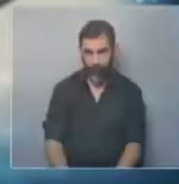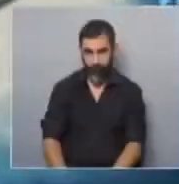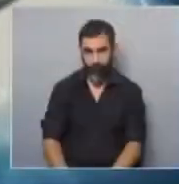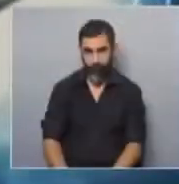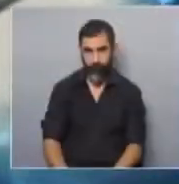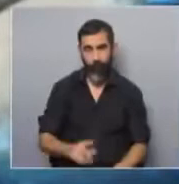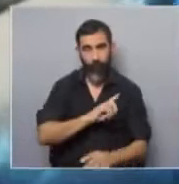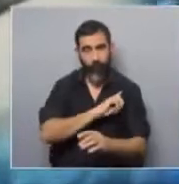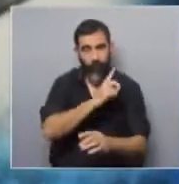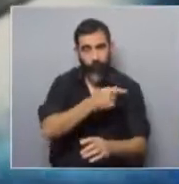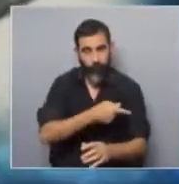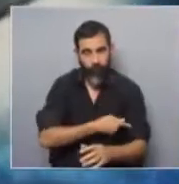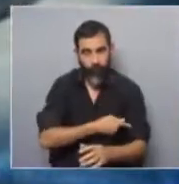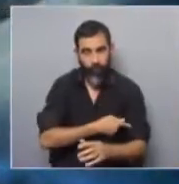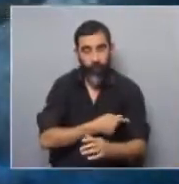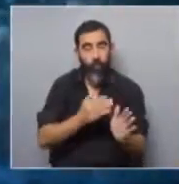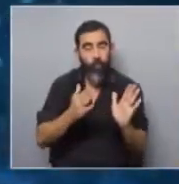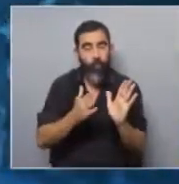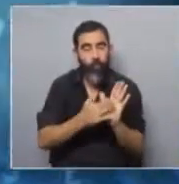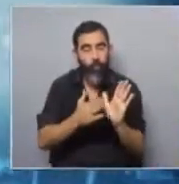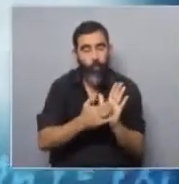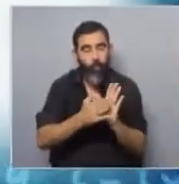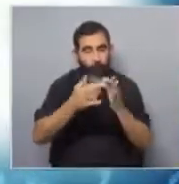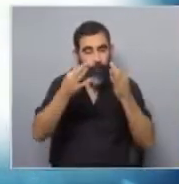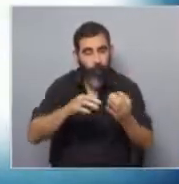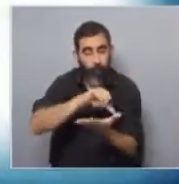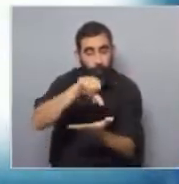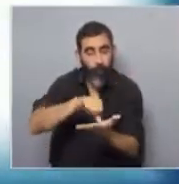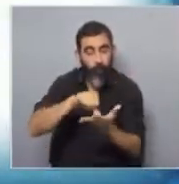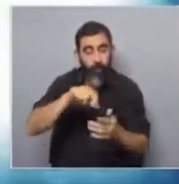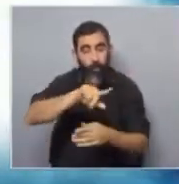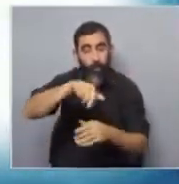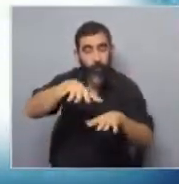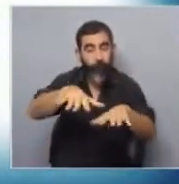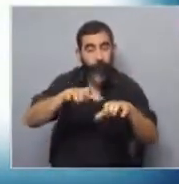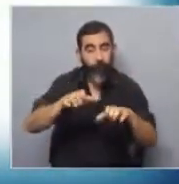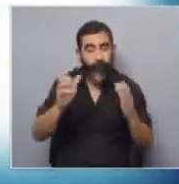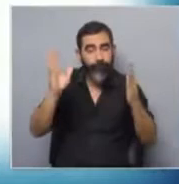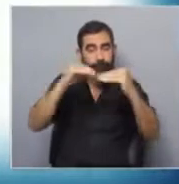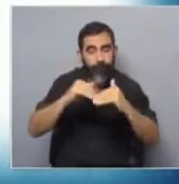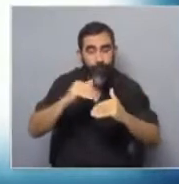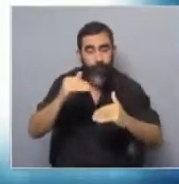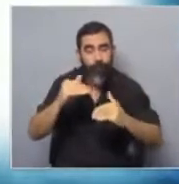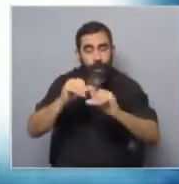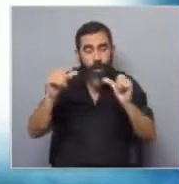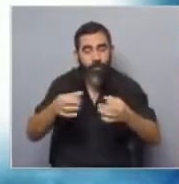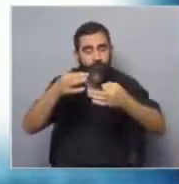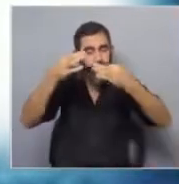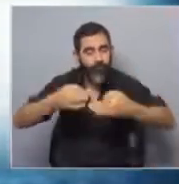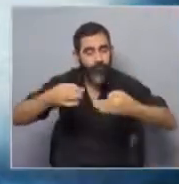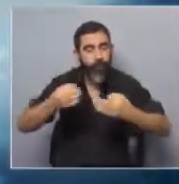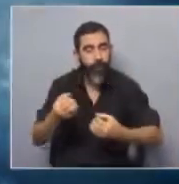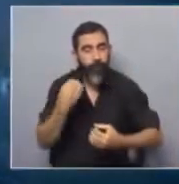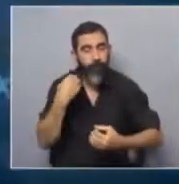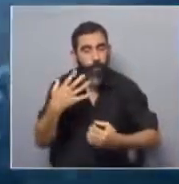Quien se esfuerce en querer probar que en el país en que se vive no puede producirse obra original de verdadero